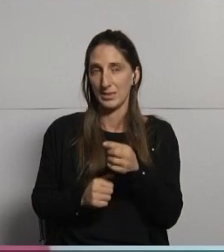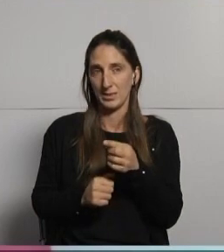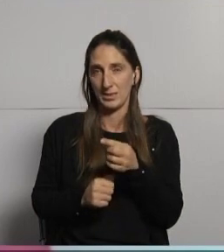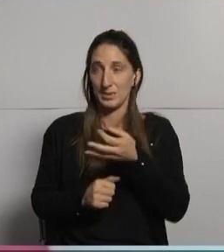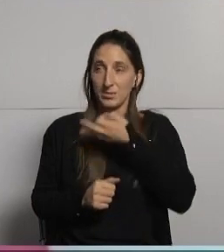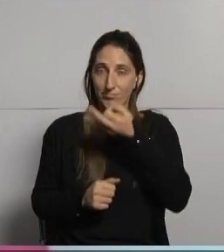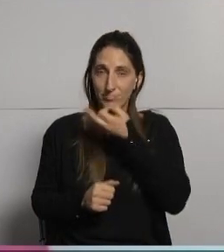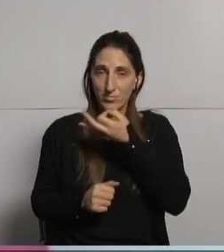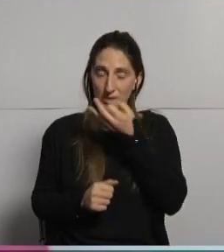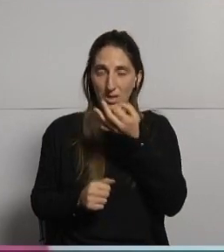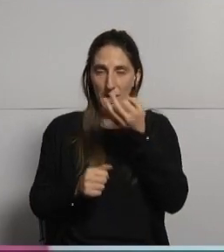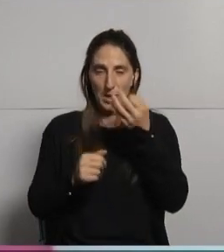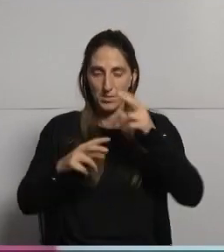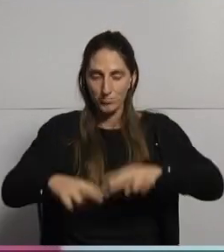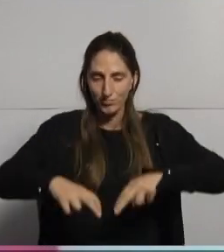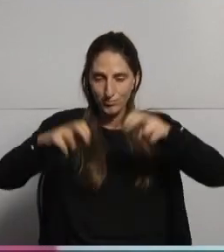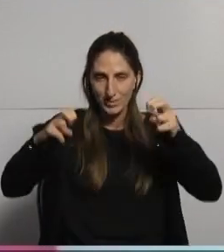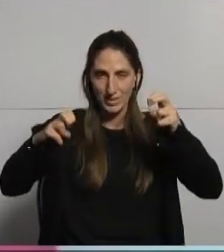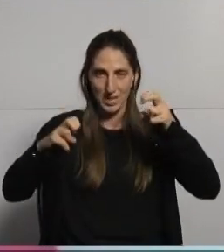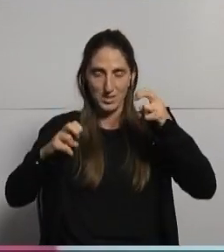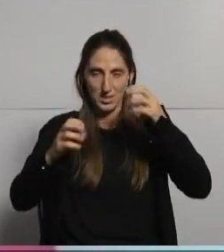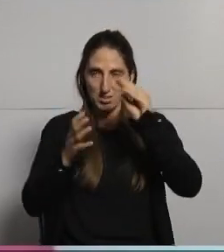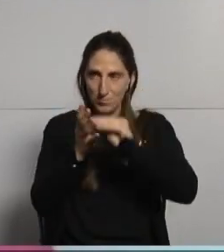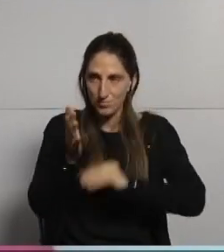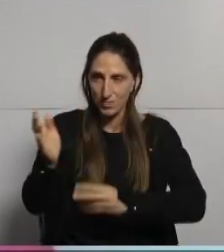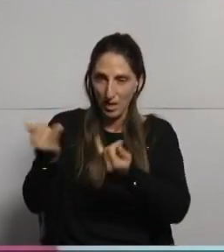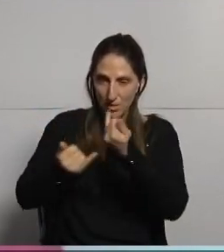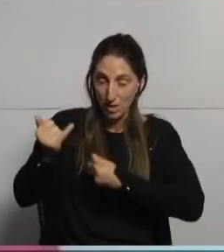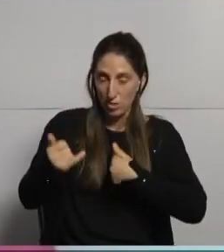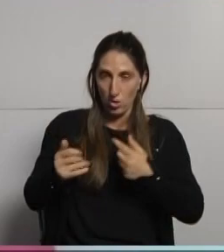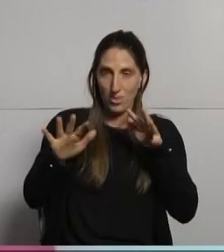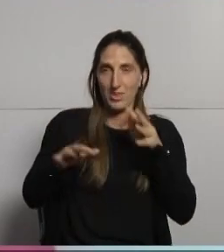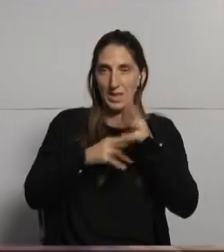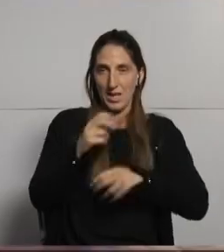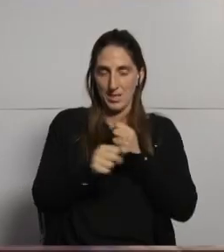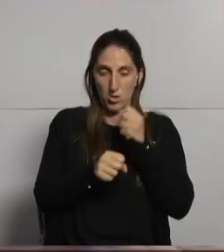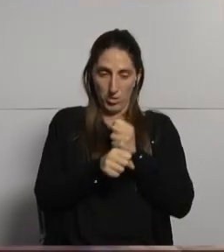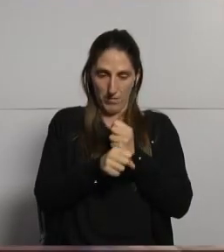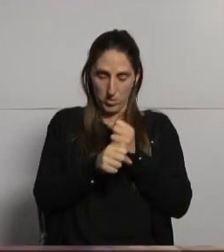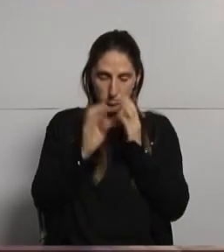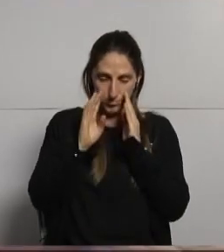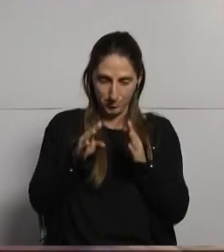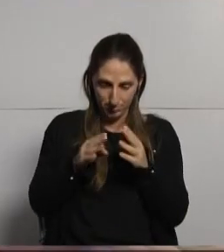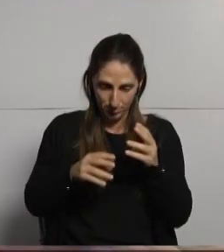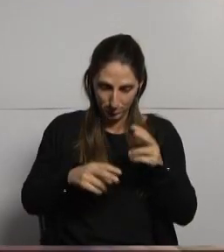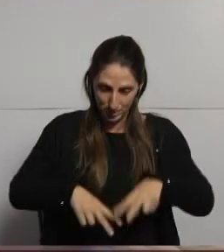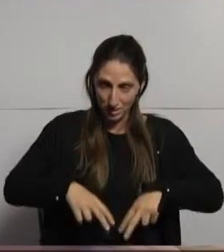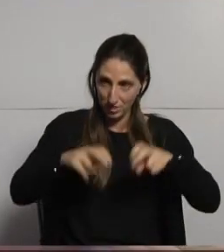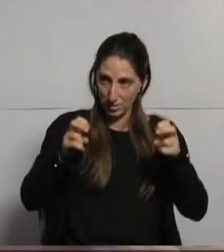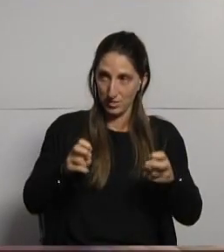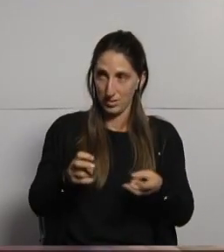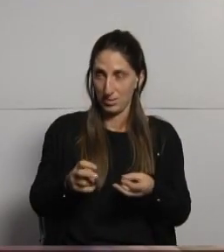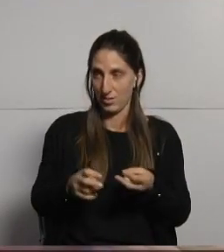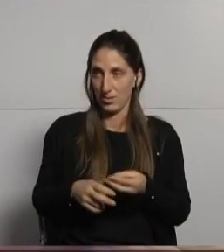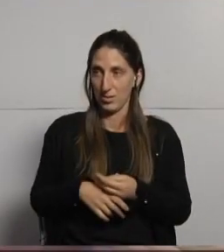el procesamiento y el análisis de datos, y bueno, yo hace 10 años que me dedico a esto, como todo